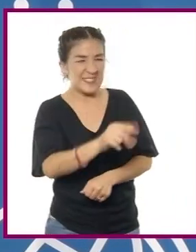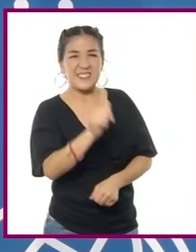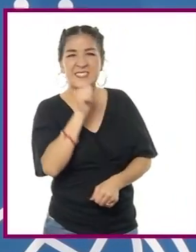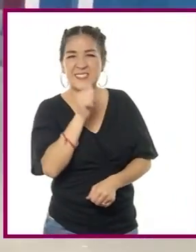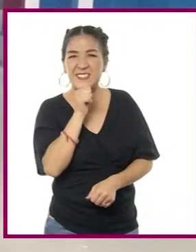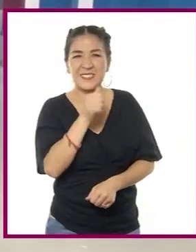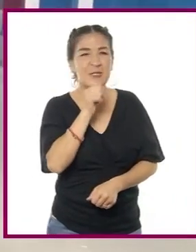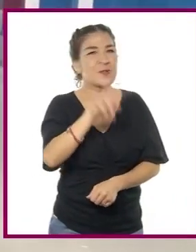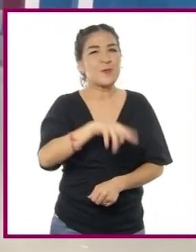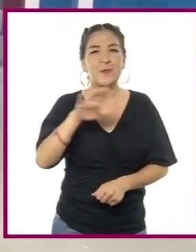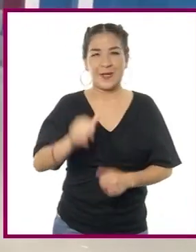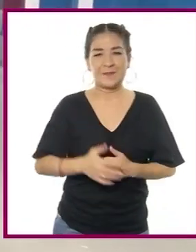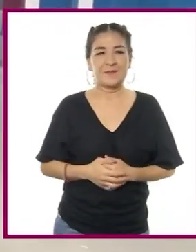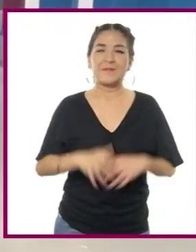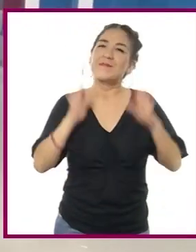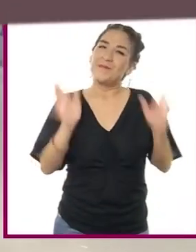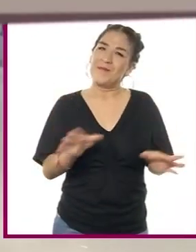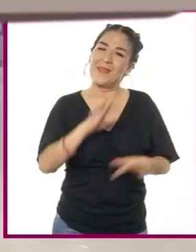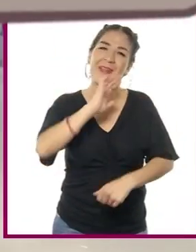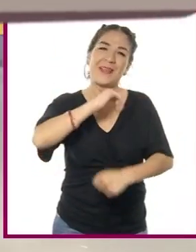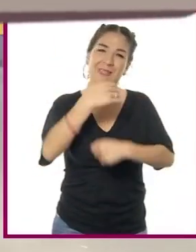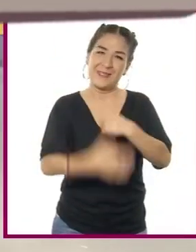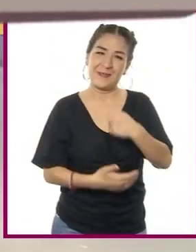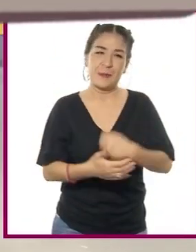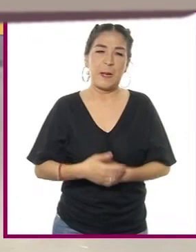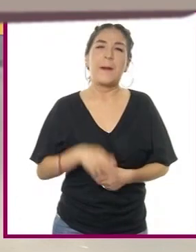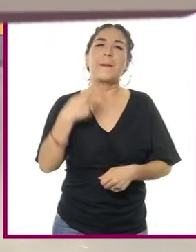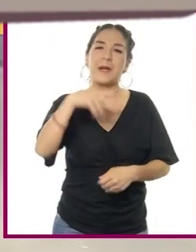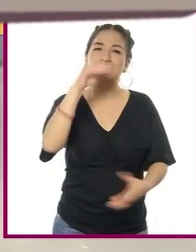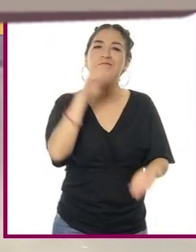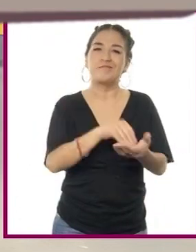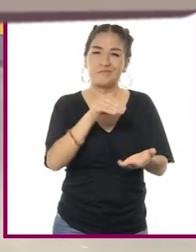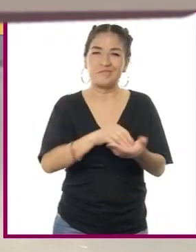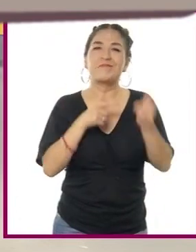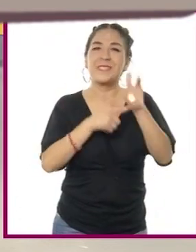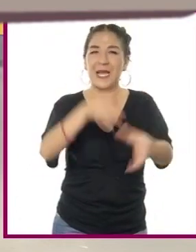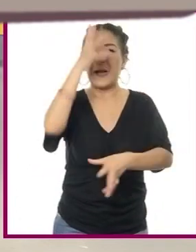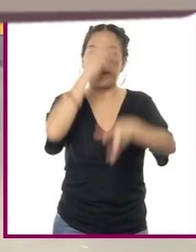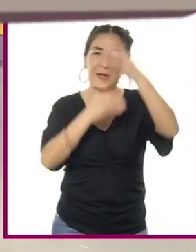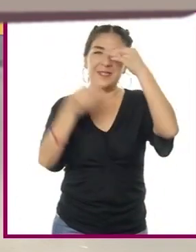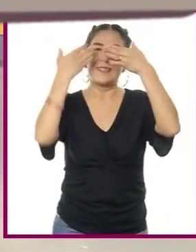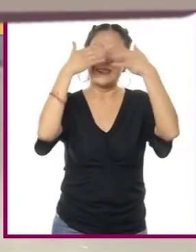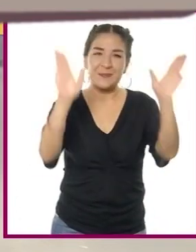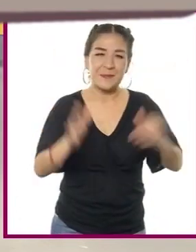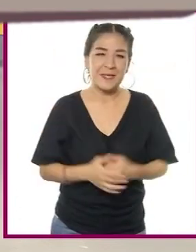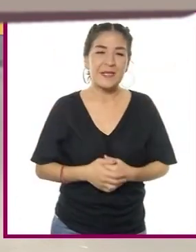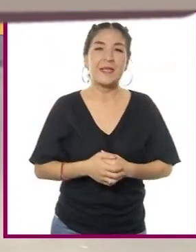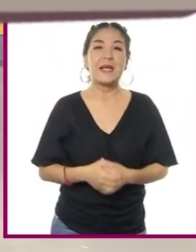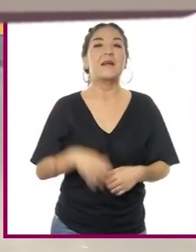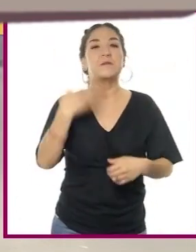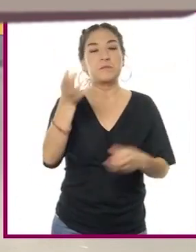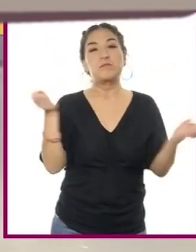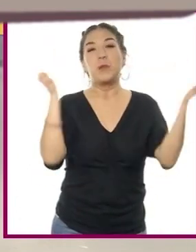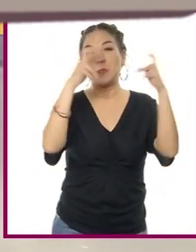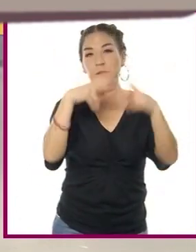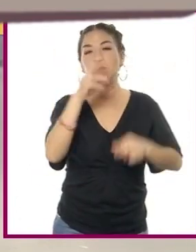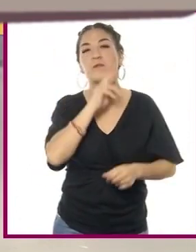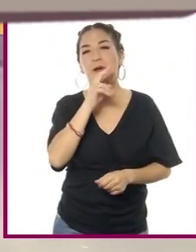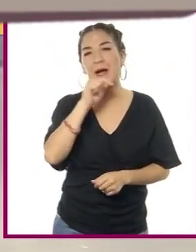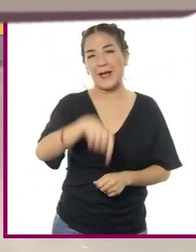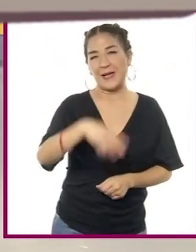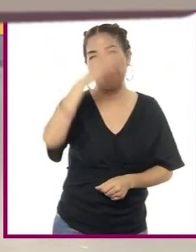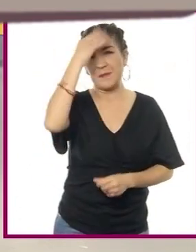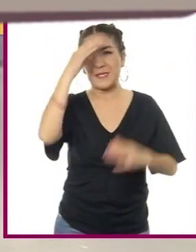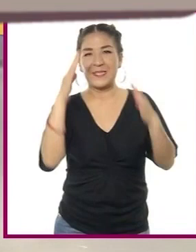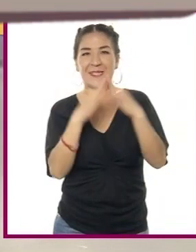visto. Listo, terminamos. Pero aún nos queda mucho por explorar y descubrir. Así que nos vemos pronto aquí